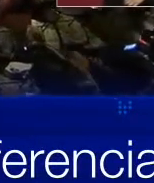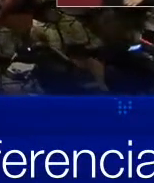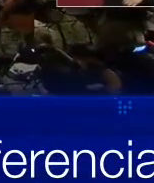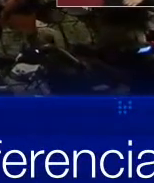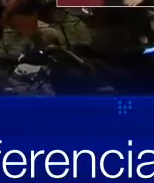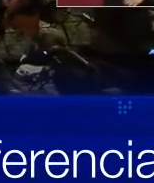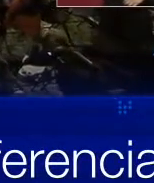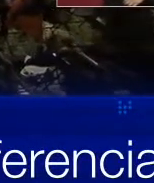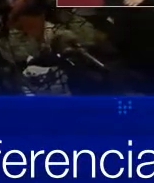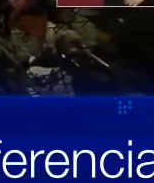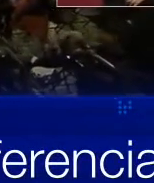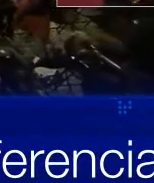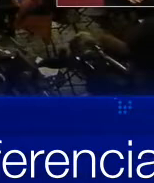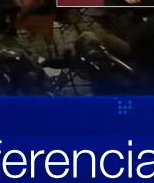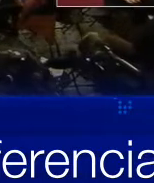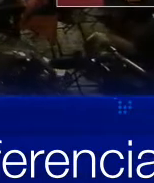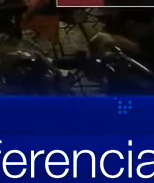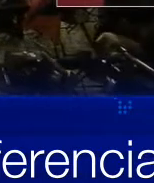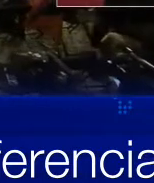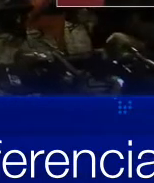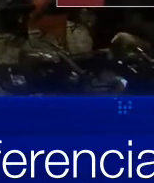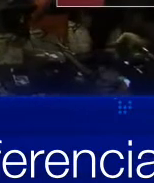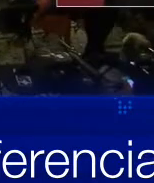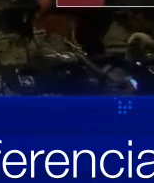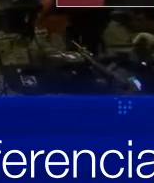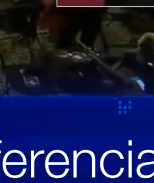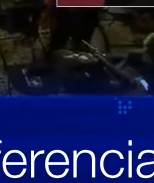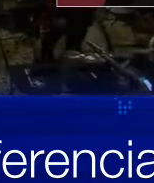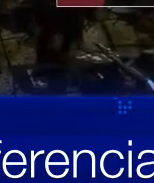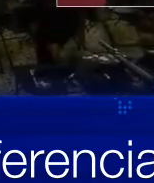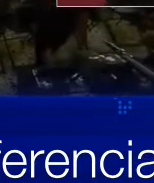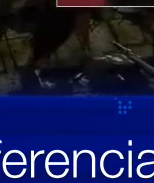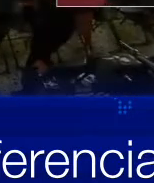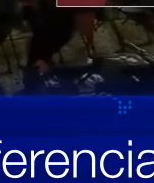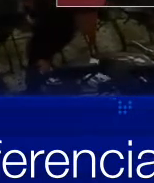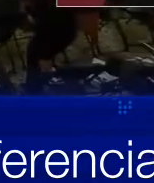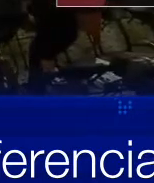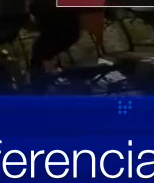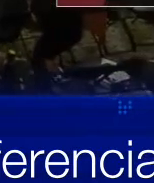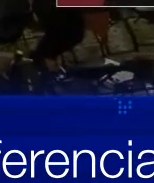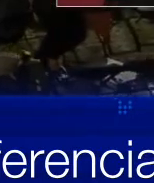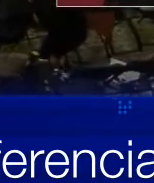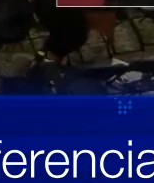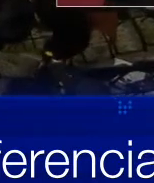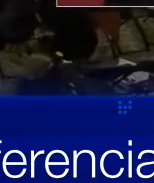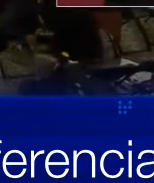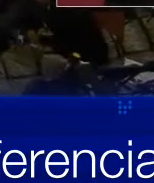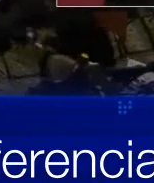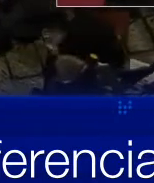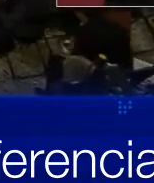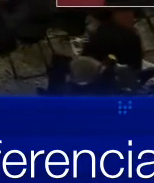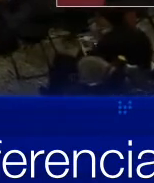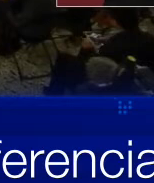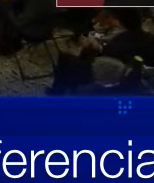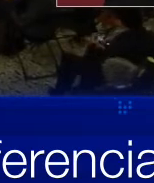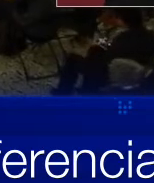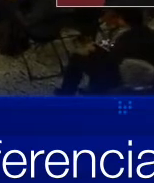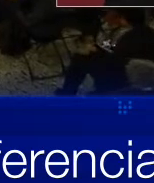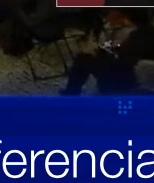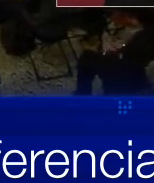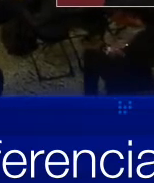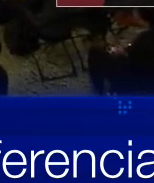comunicación con ustedes y a través de ustedes con